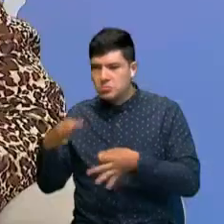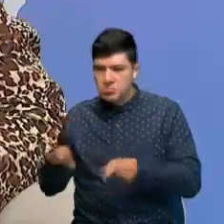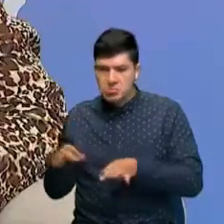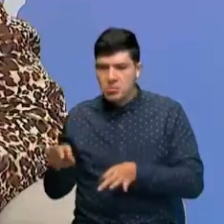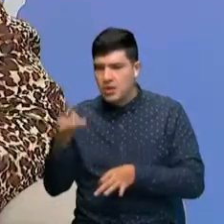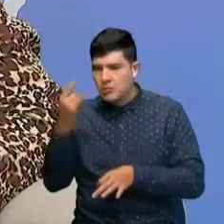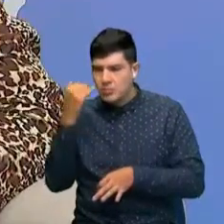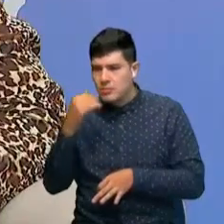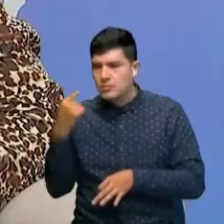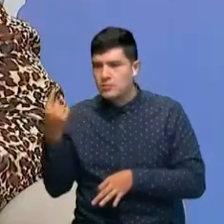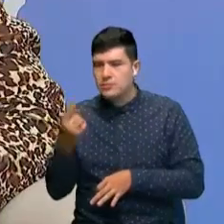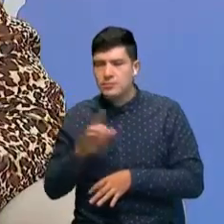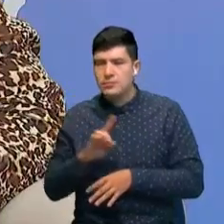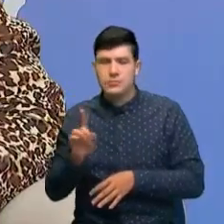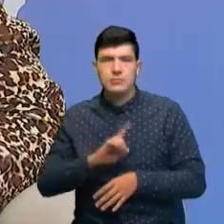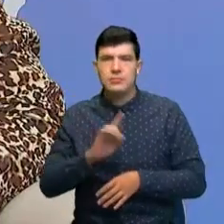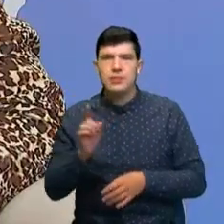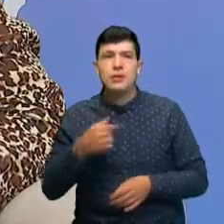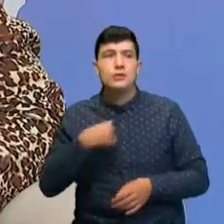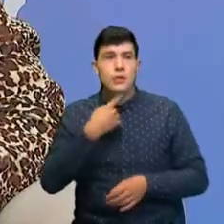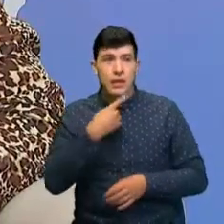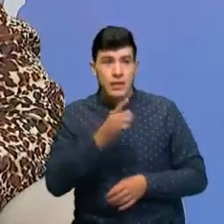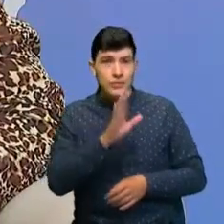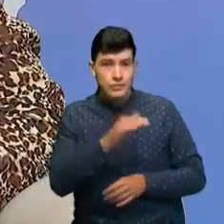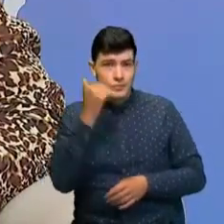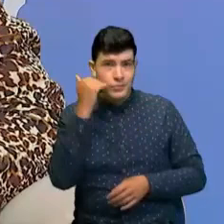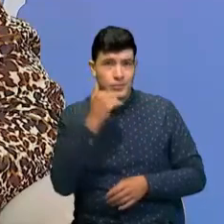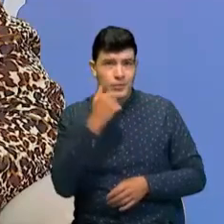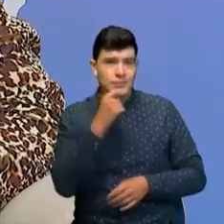digo a la señora que nos pide el